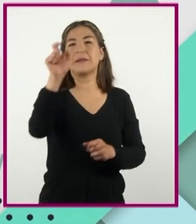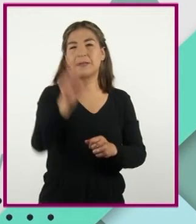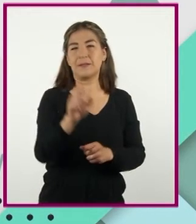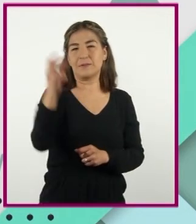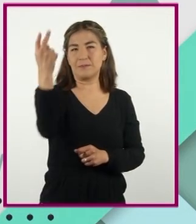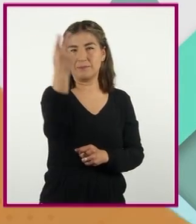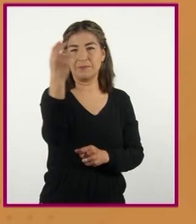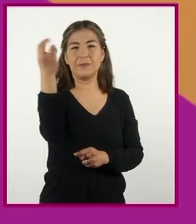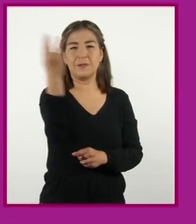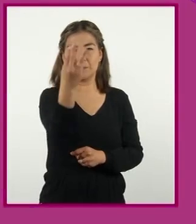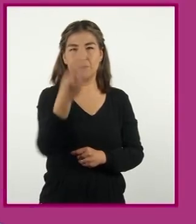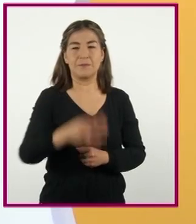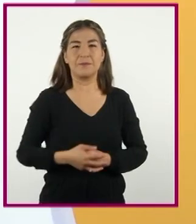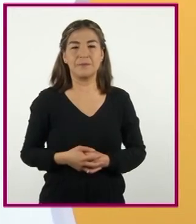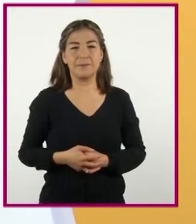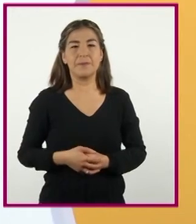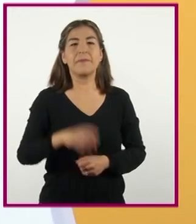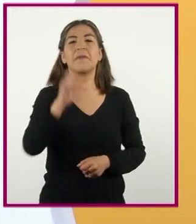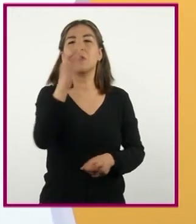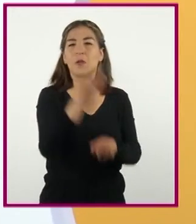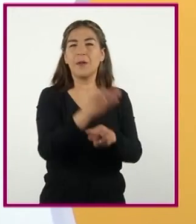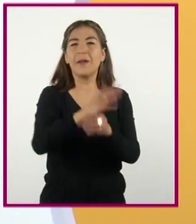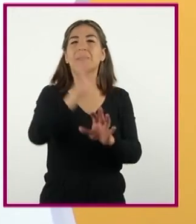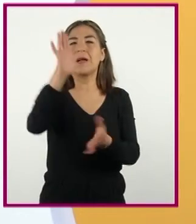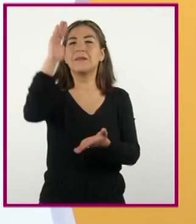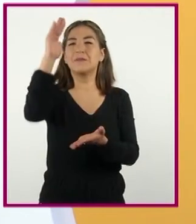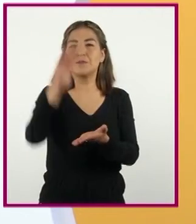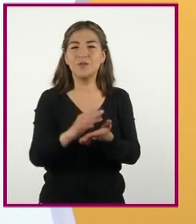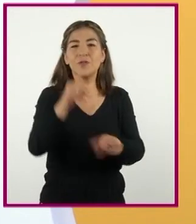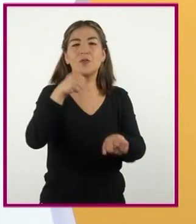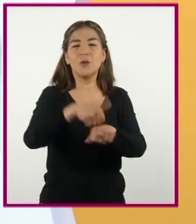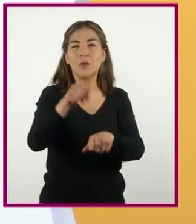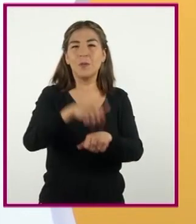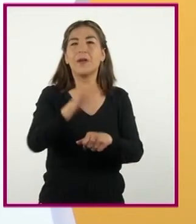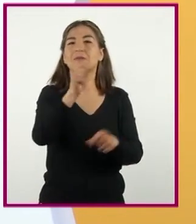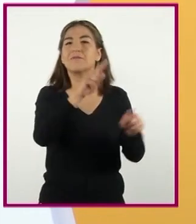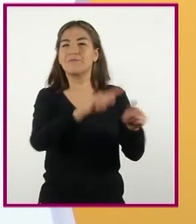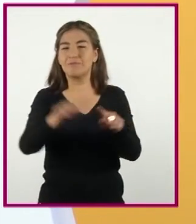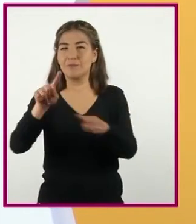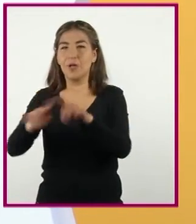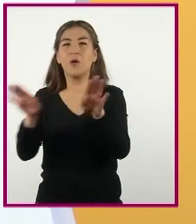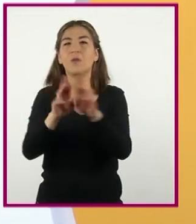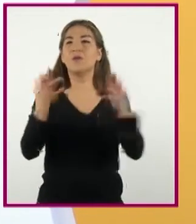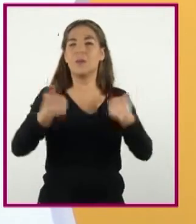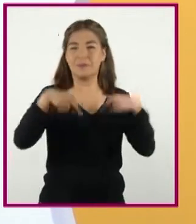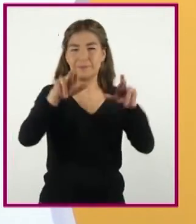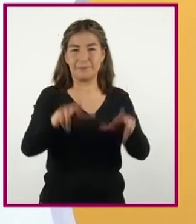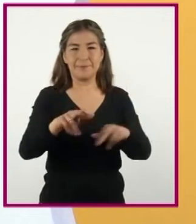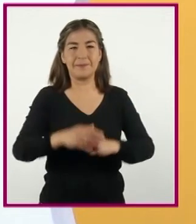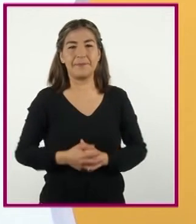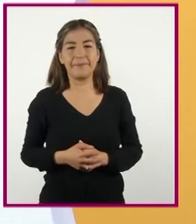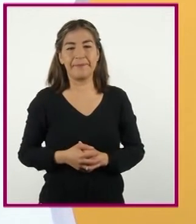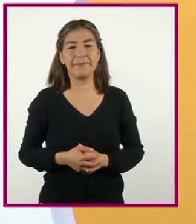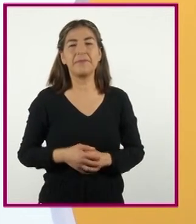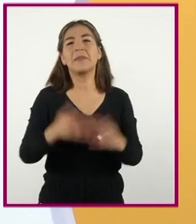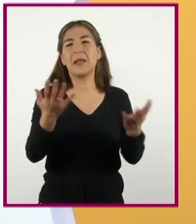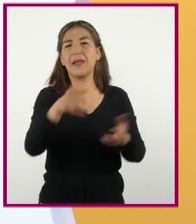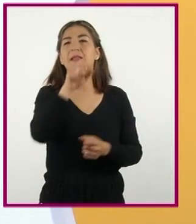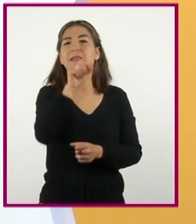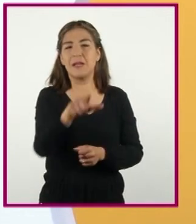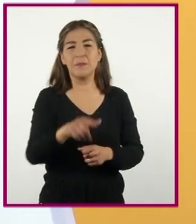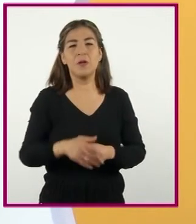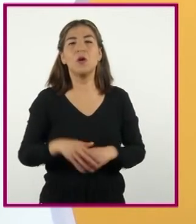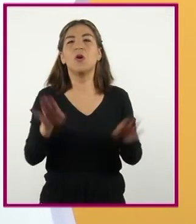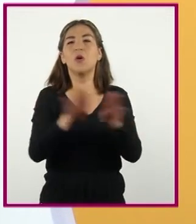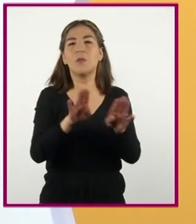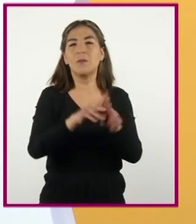Maestro Julio, se ha realizado la reducción de términos semejantes en diferentes expresiones e incluso en